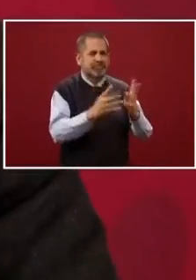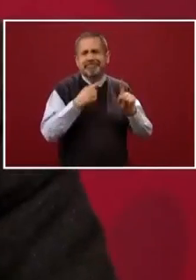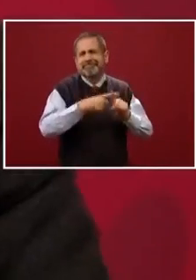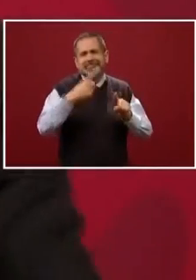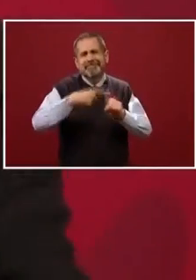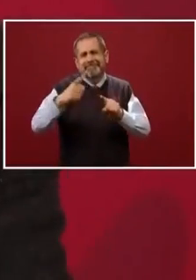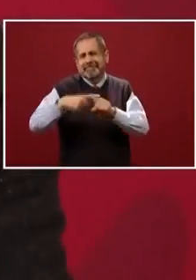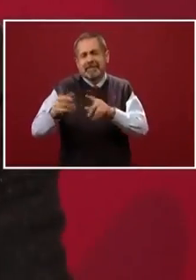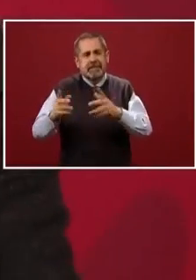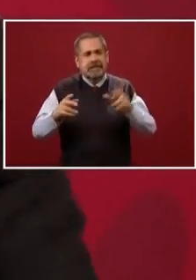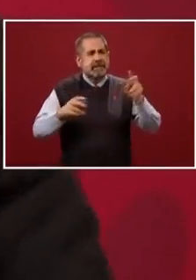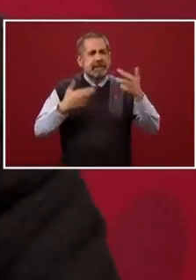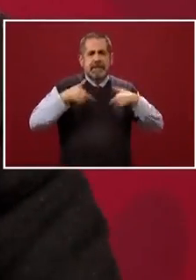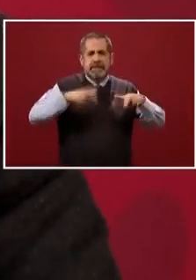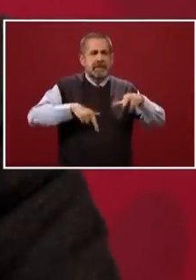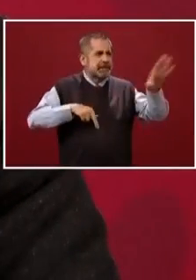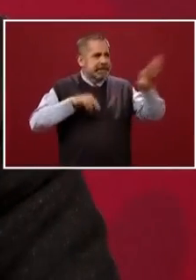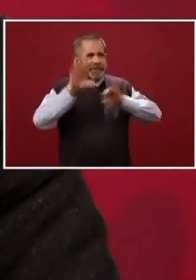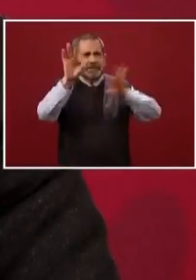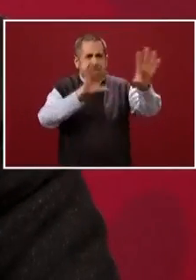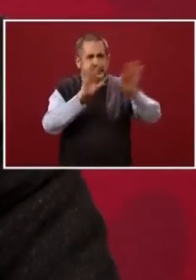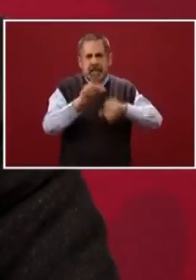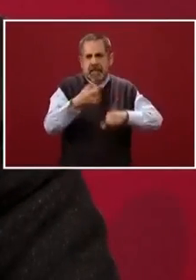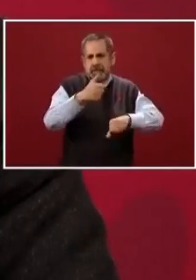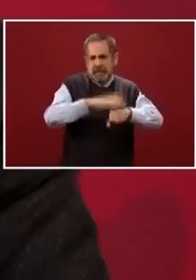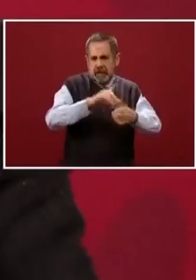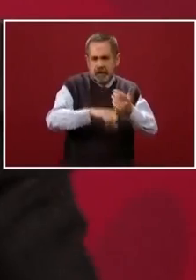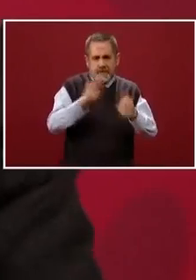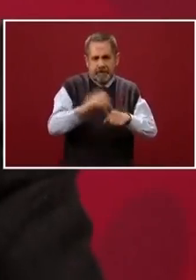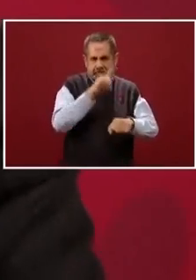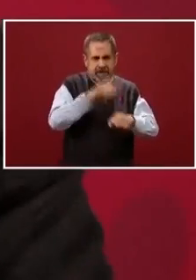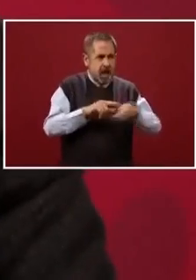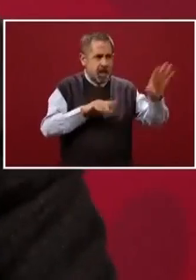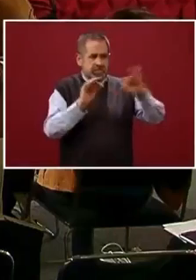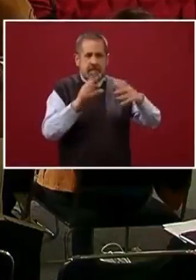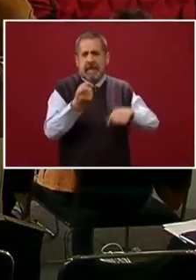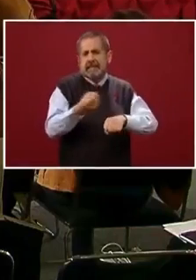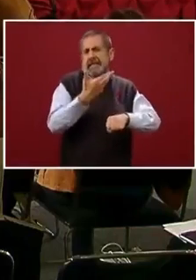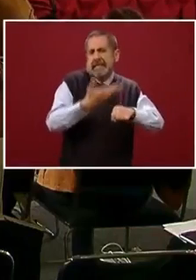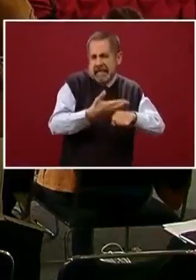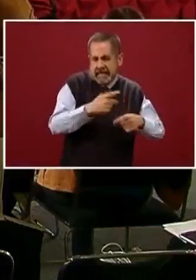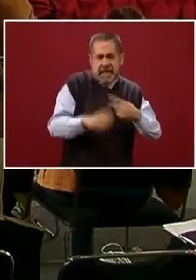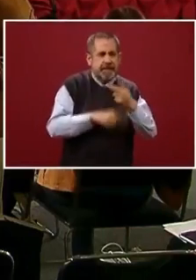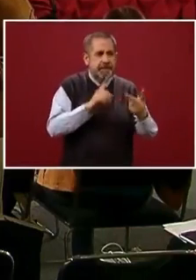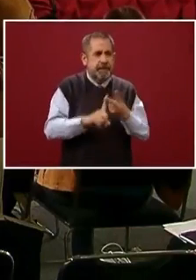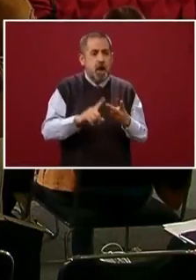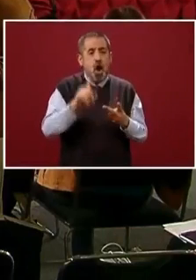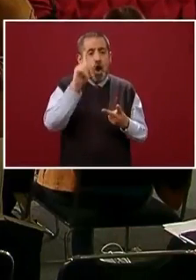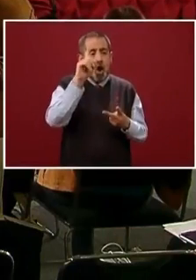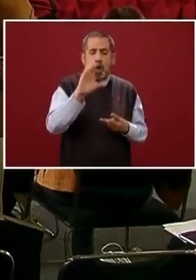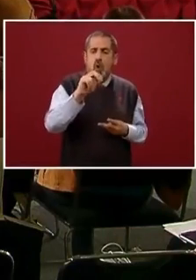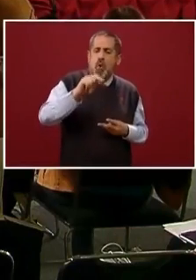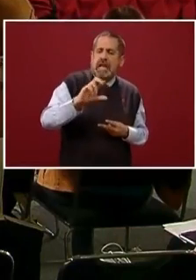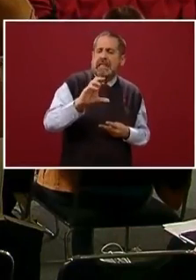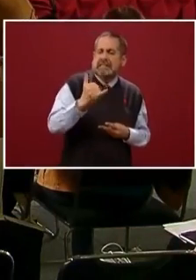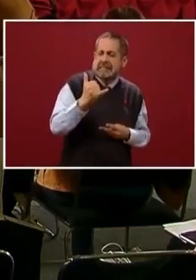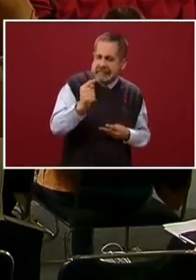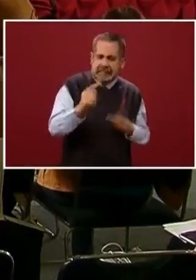las dependencias de la Administración Pública Federal, de las Secretarías de Estado, el Consejo Nacional de Ciencia y